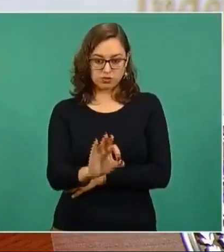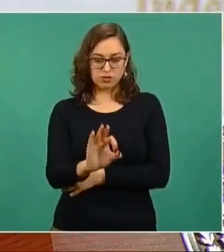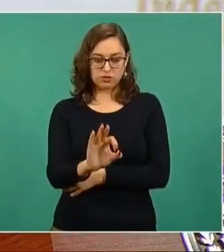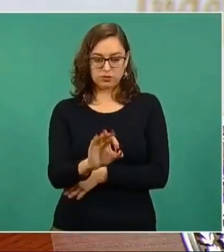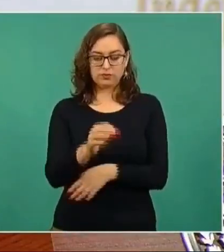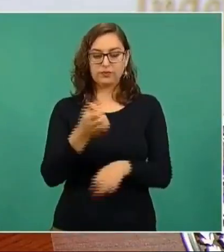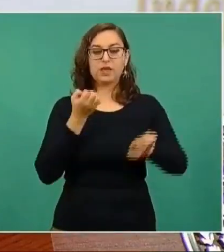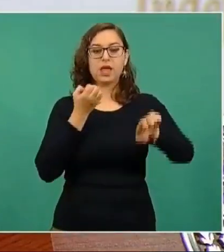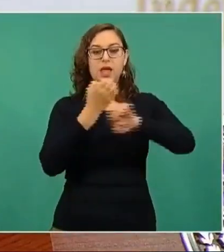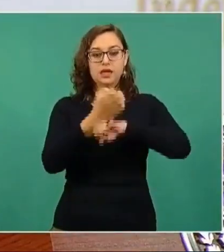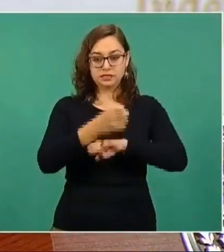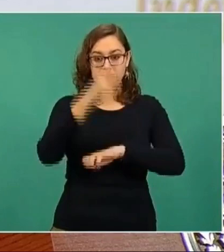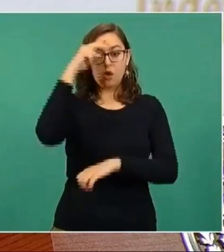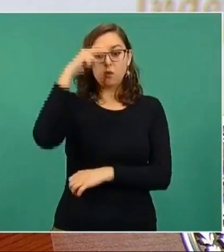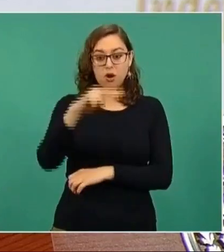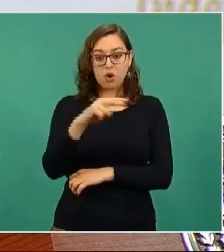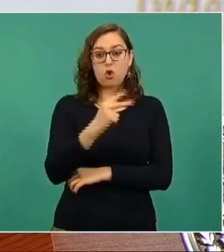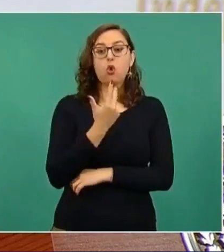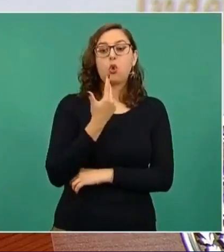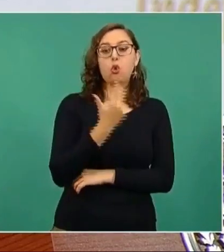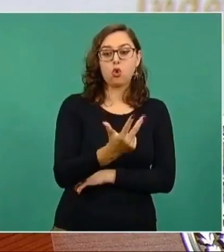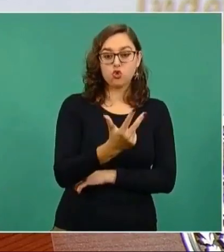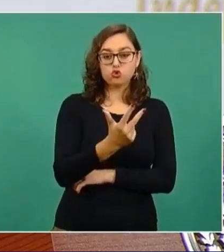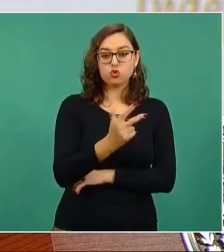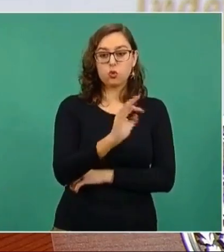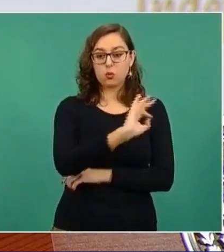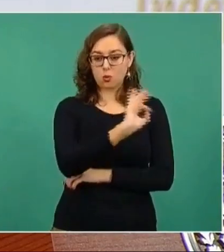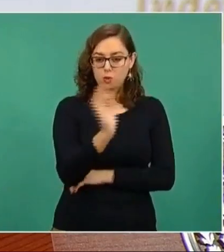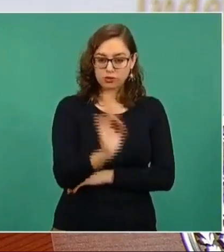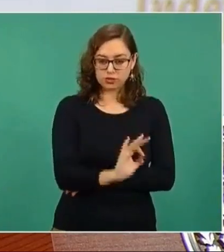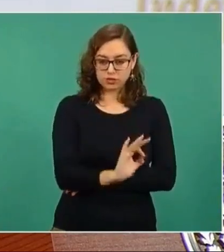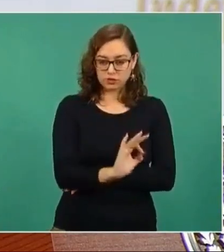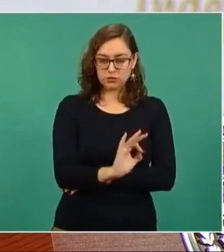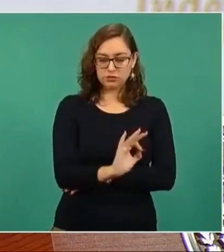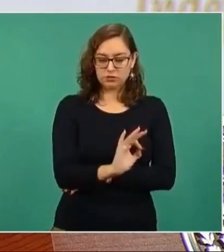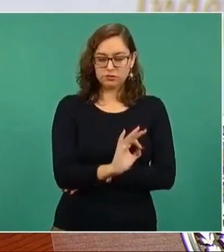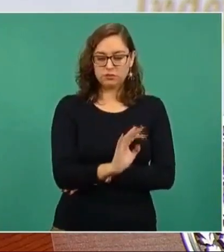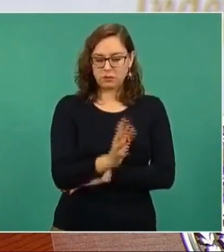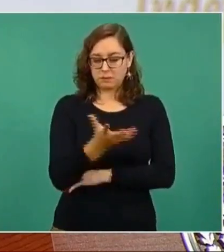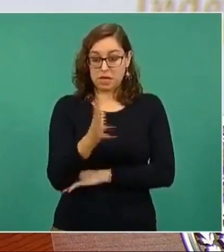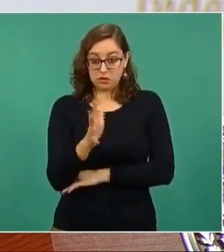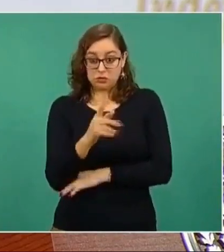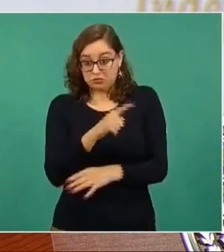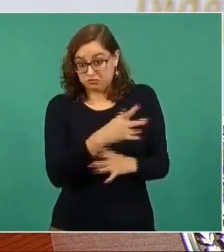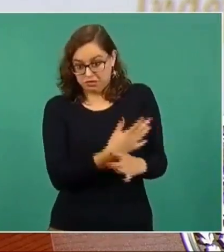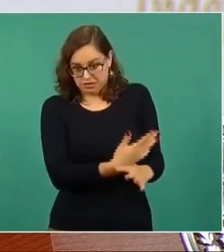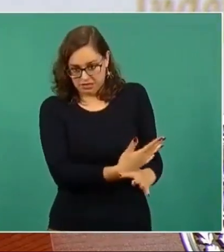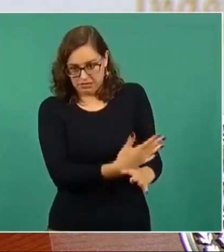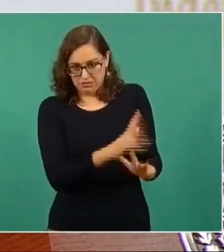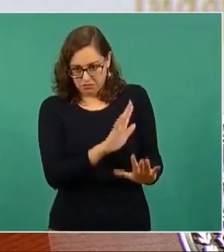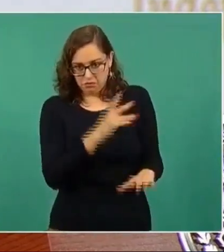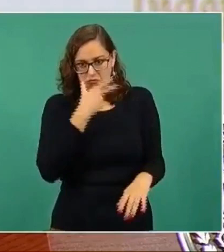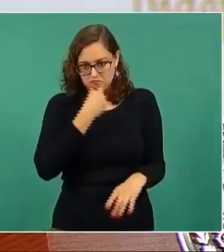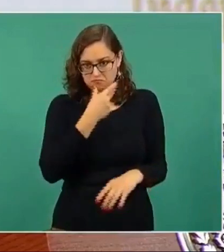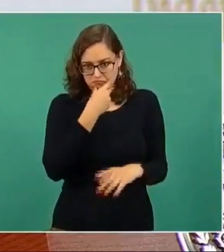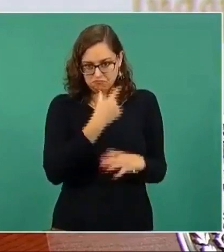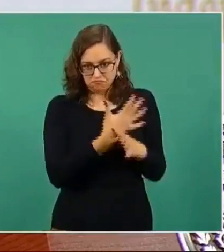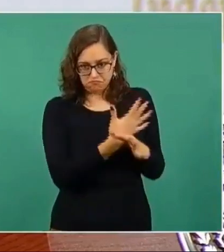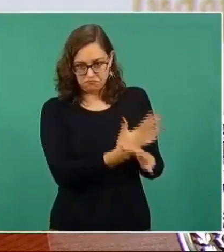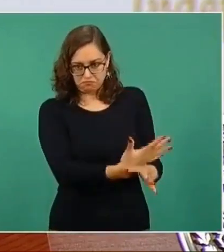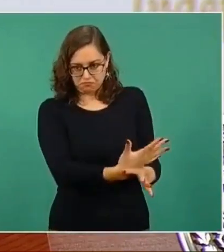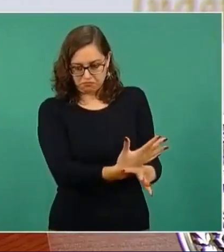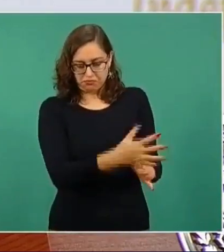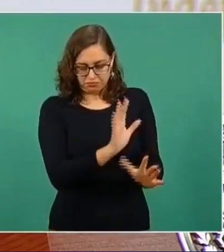el Estado de México 8, más o menos, de acuerdo a esa información, de lo